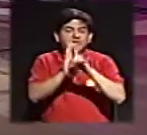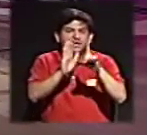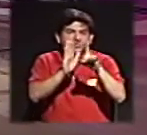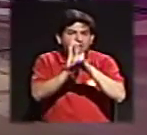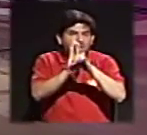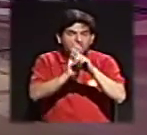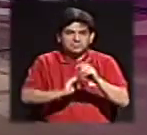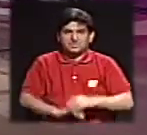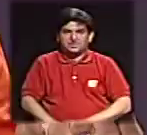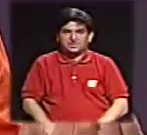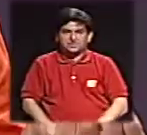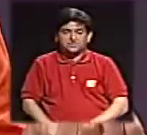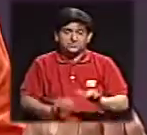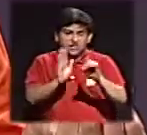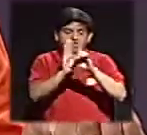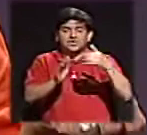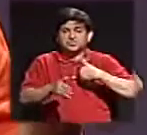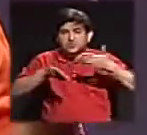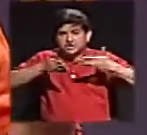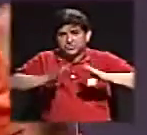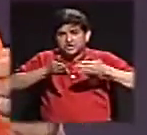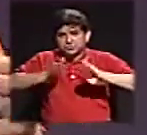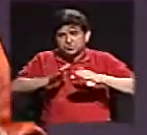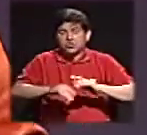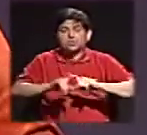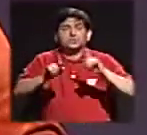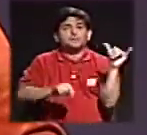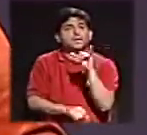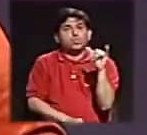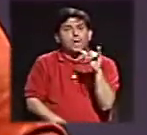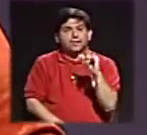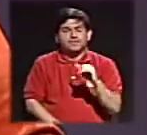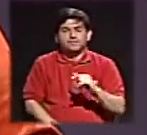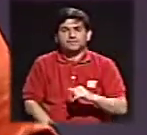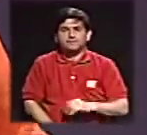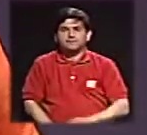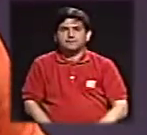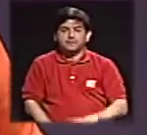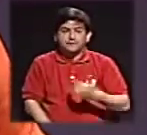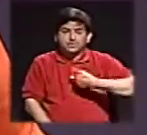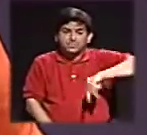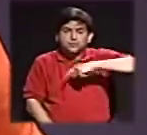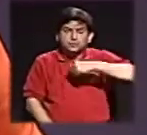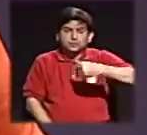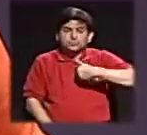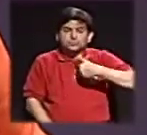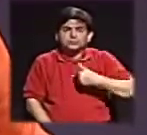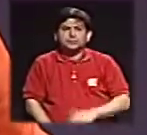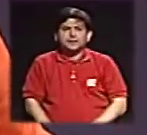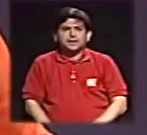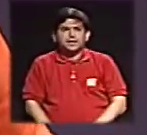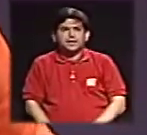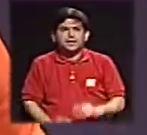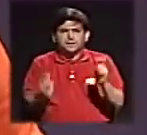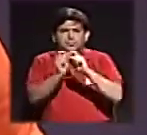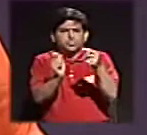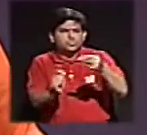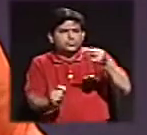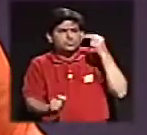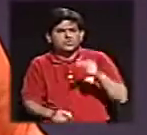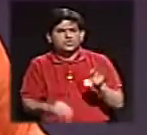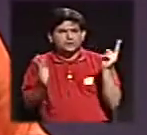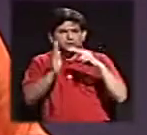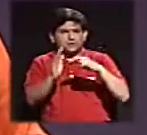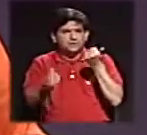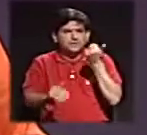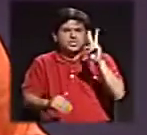derechos, derechos reproductivos. Pero además, tenemos el antecedente del